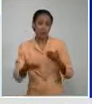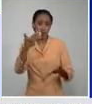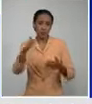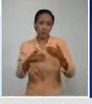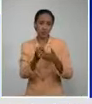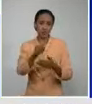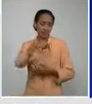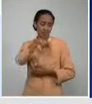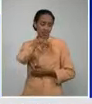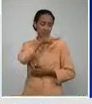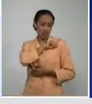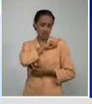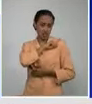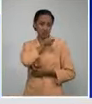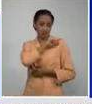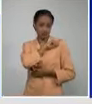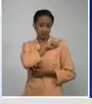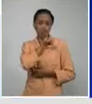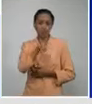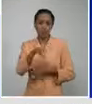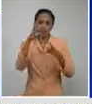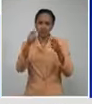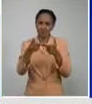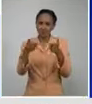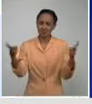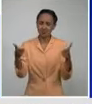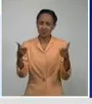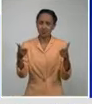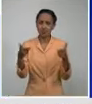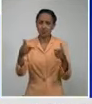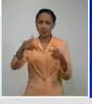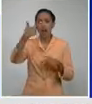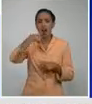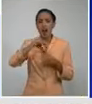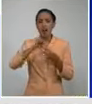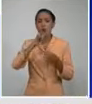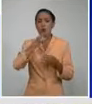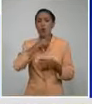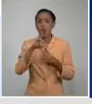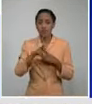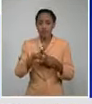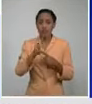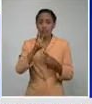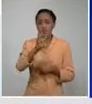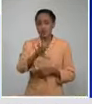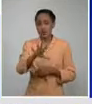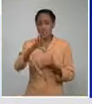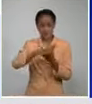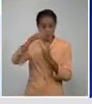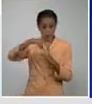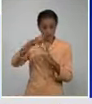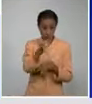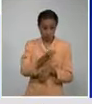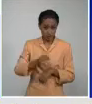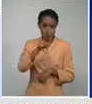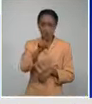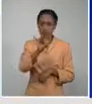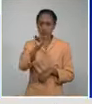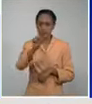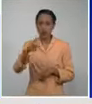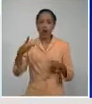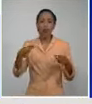anterior, un número elevado en el municipio Jagüey Grande, 35, Matanzas municipio 17, Cárdenas